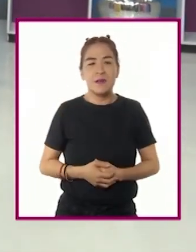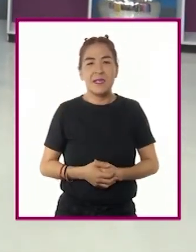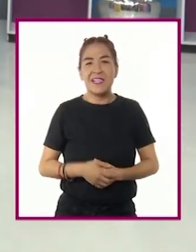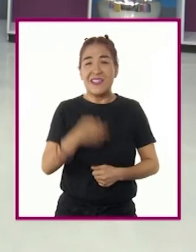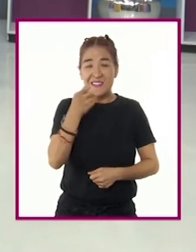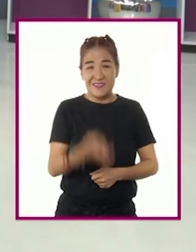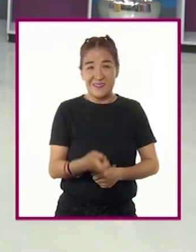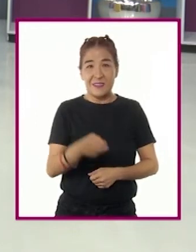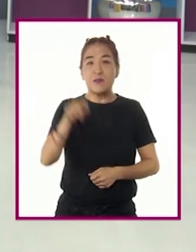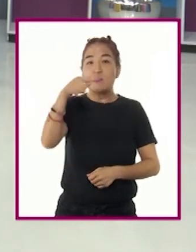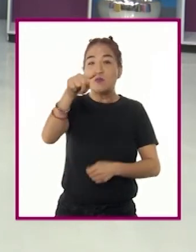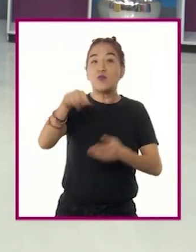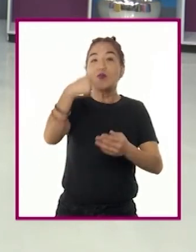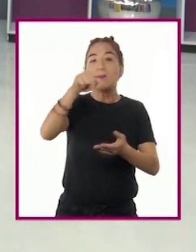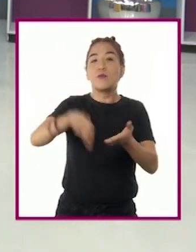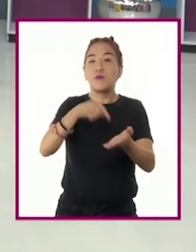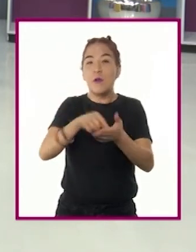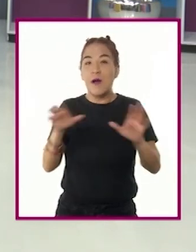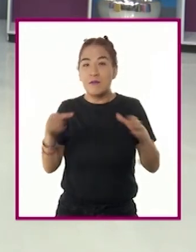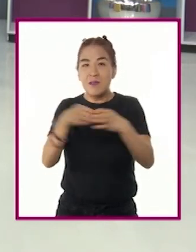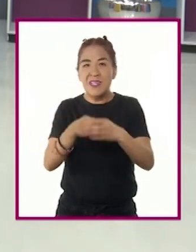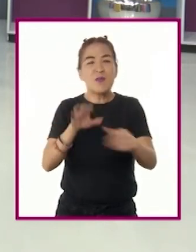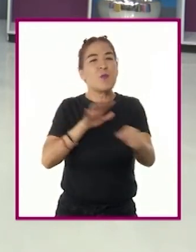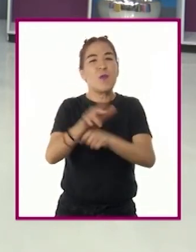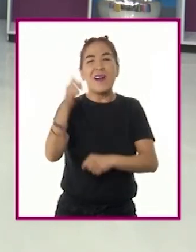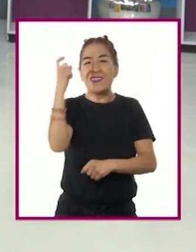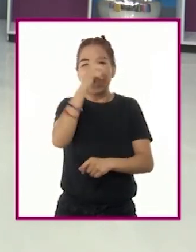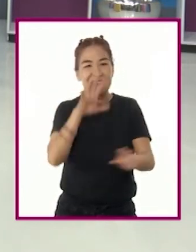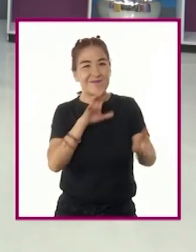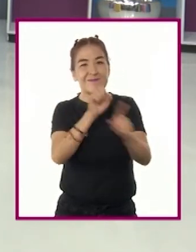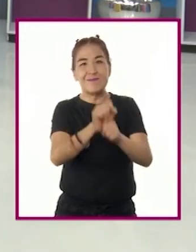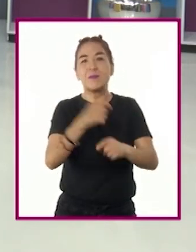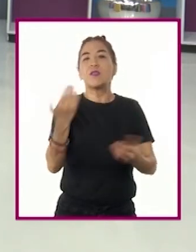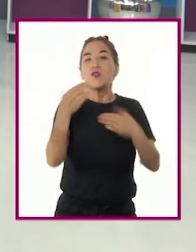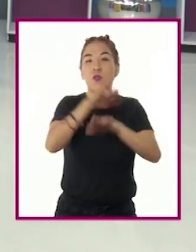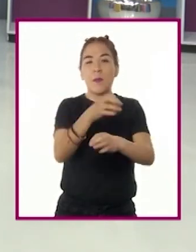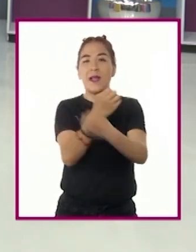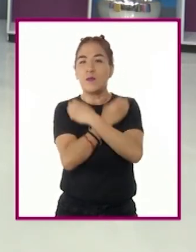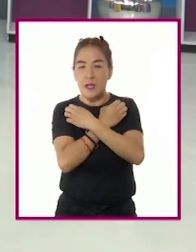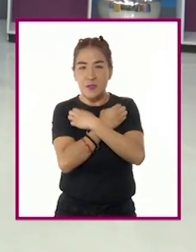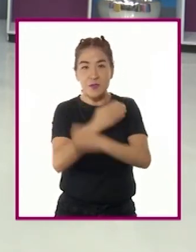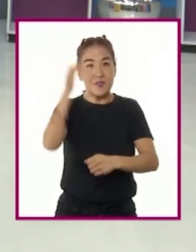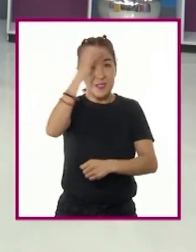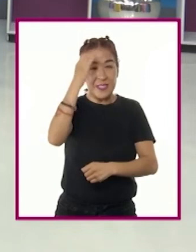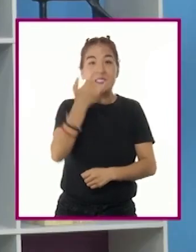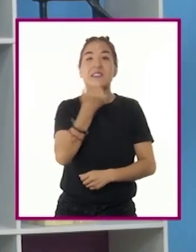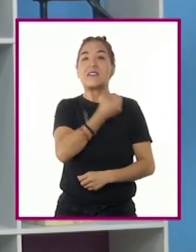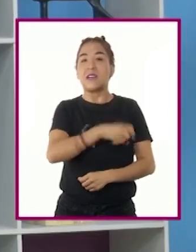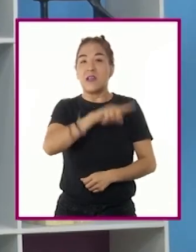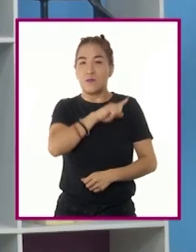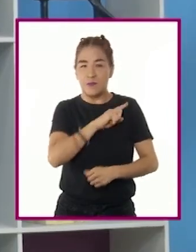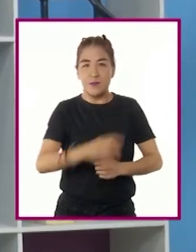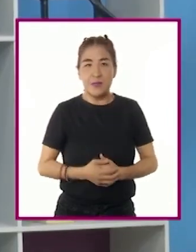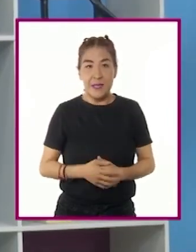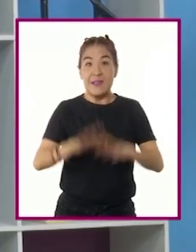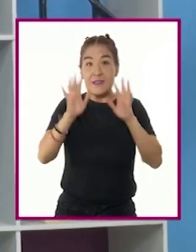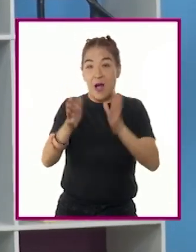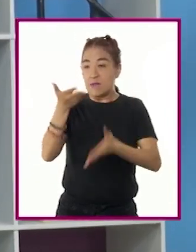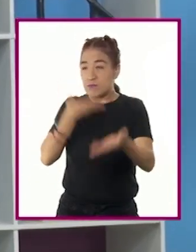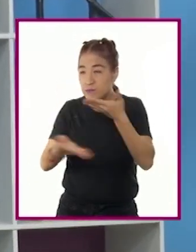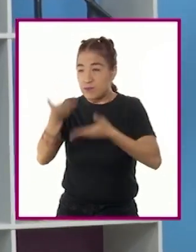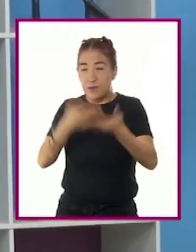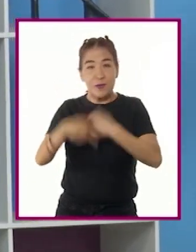que enfrenta su comunidad referentes a la educación, la ciencia y la salud. Ya que lo